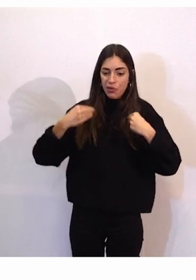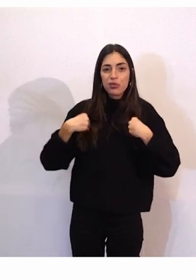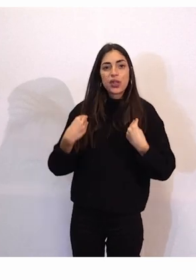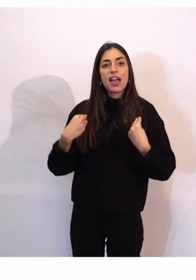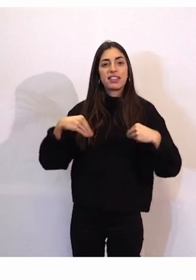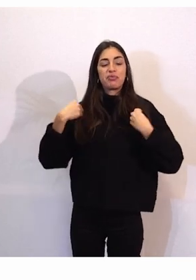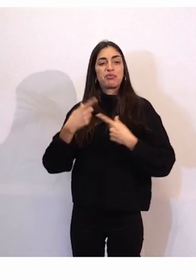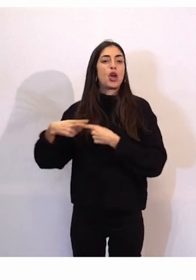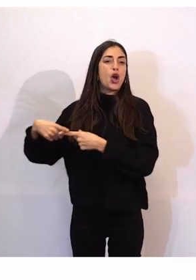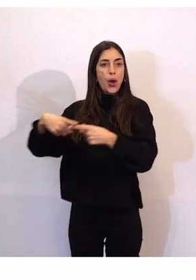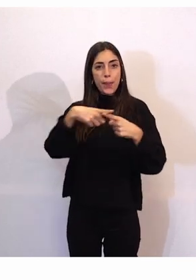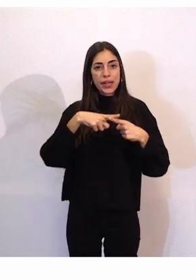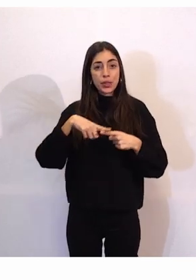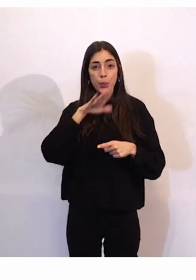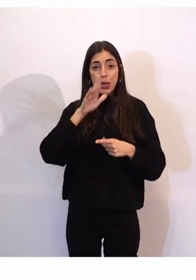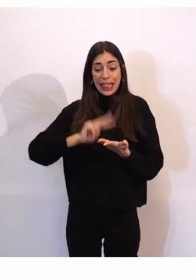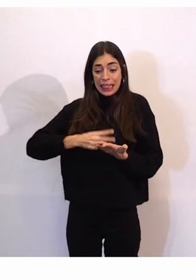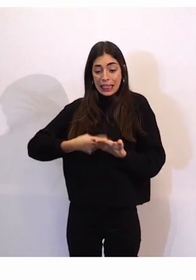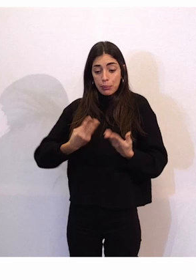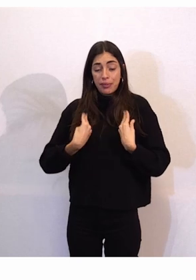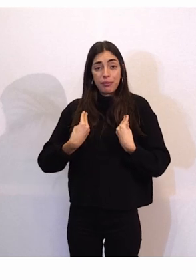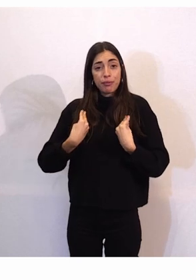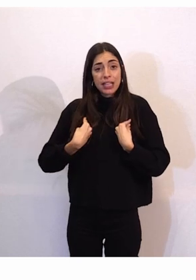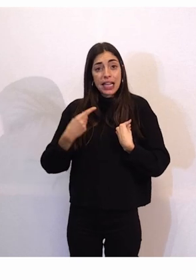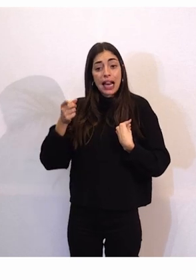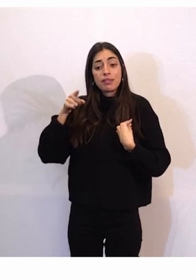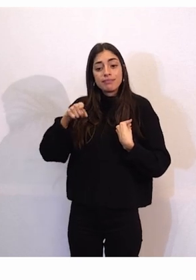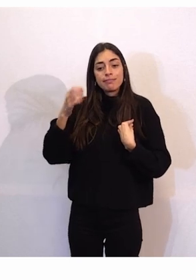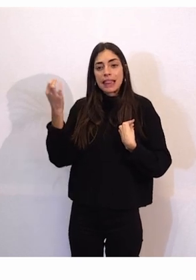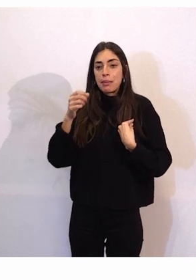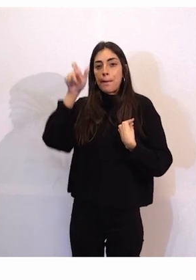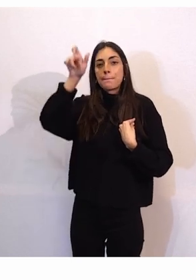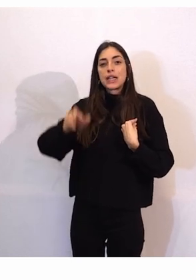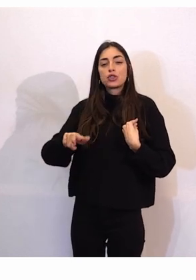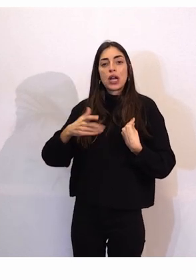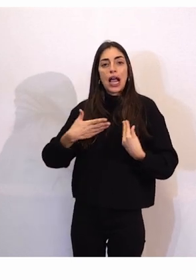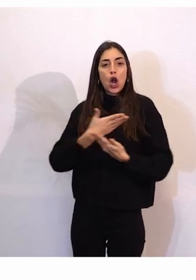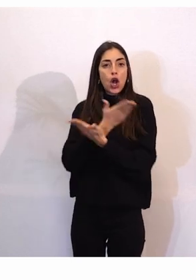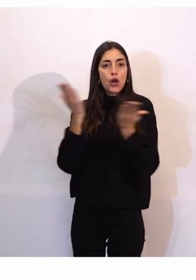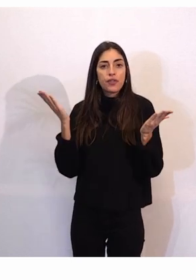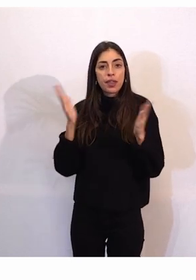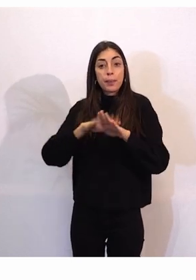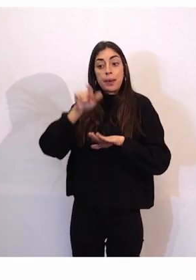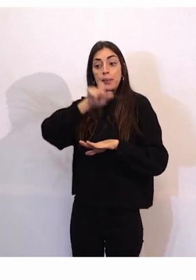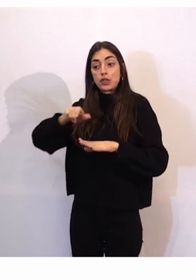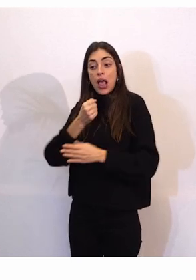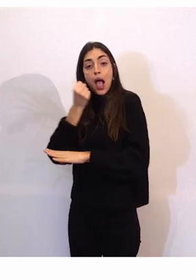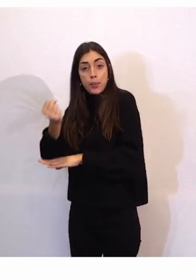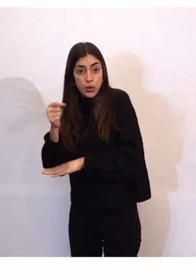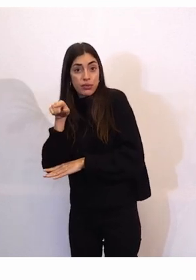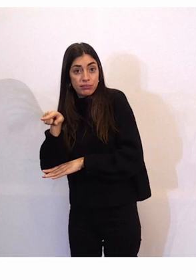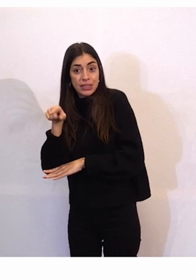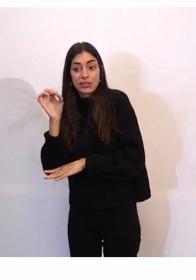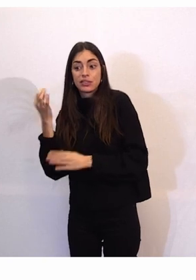compartido. Porque el intérprete vital tiene que ser una persona de confianza para la persona a la que damos apoyo. Y esa confianza